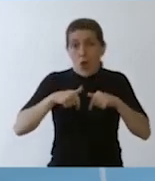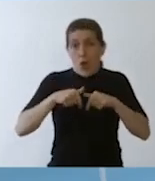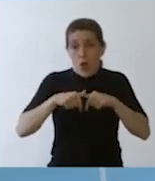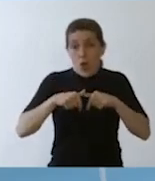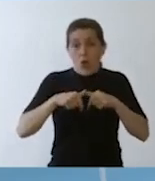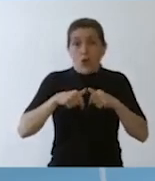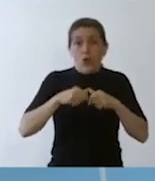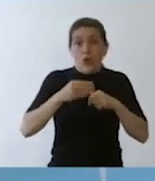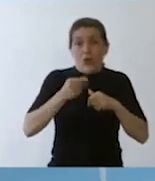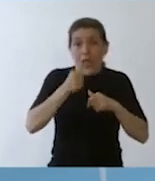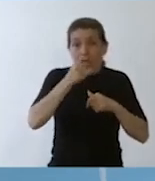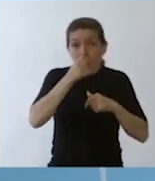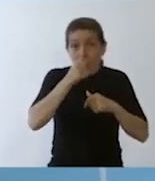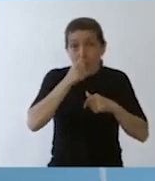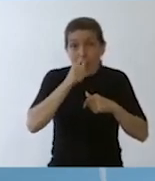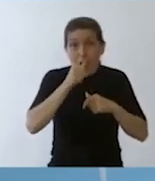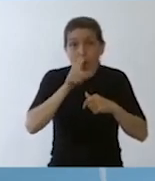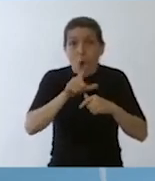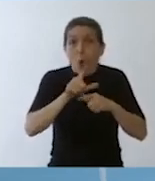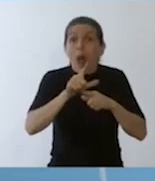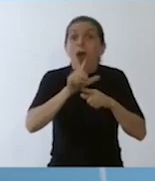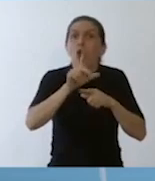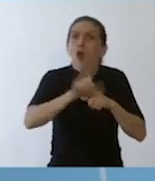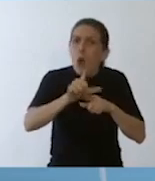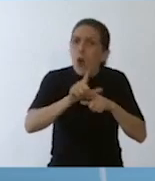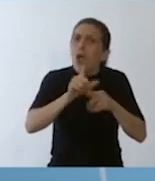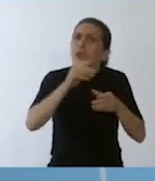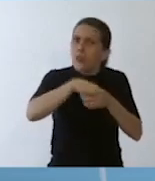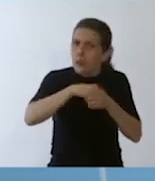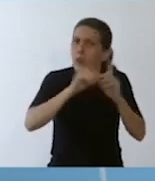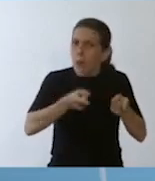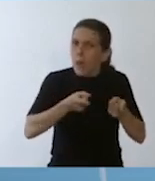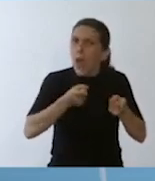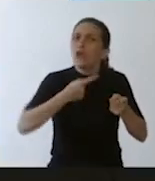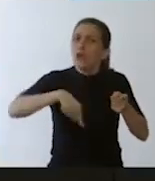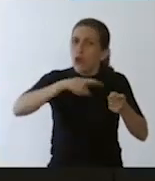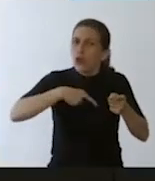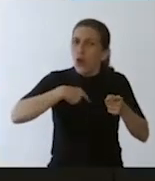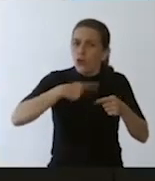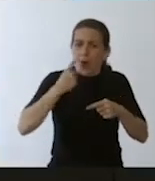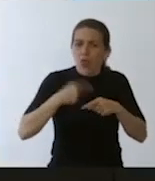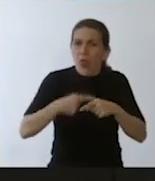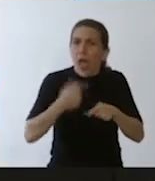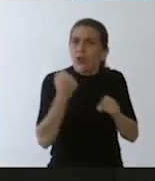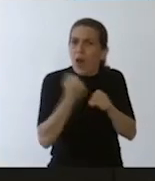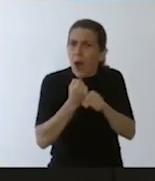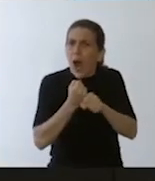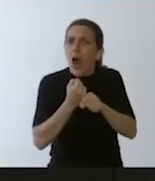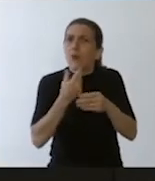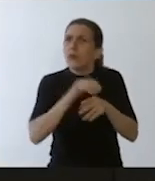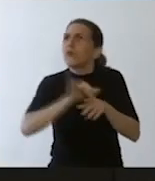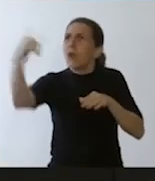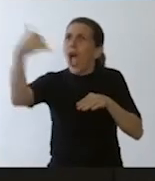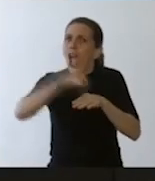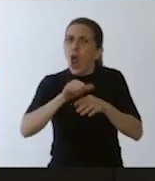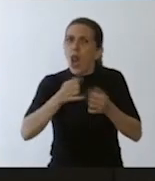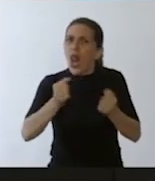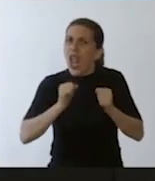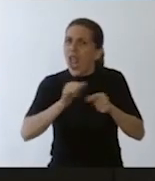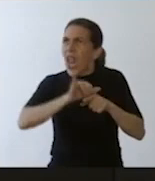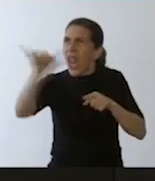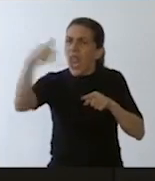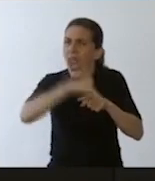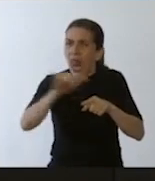estar, hasta el día martes, lunes inclusive vamos a estar trabajando, efectivamente van a estar volando y operando las aerolíneas para